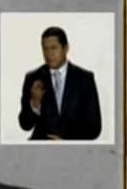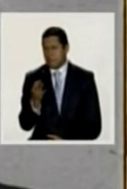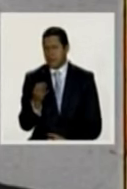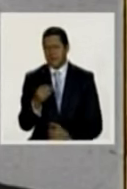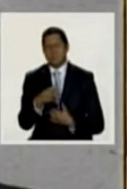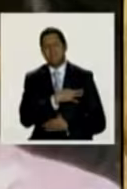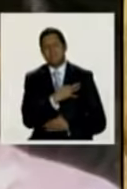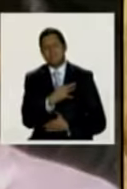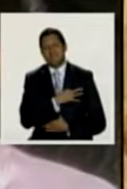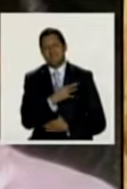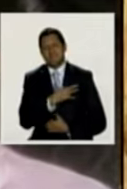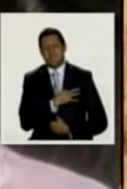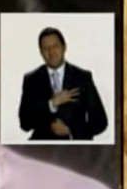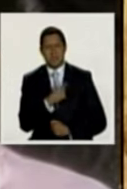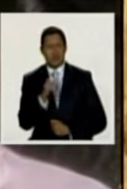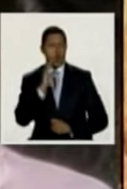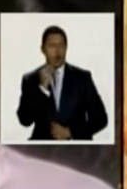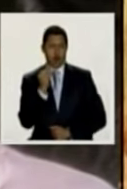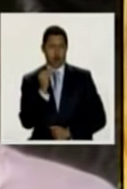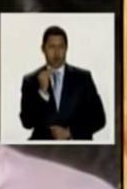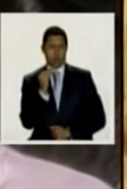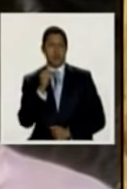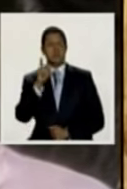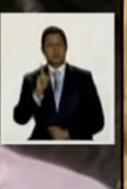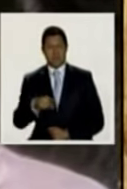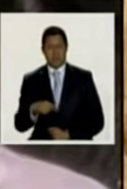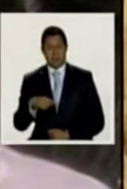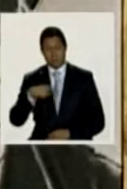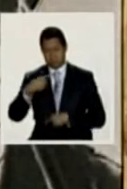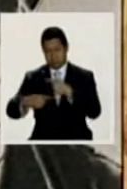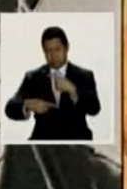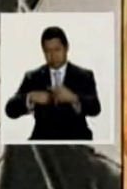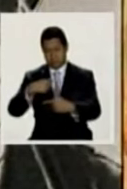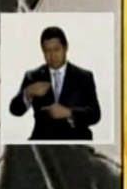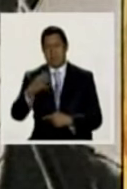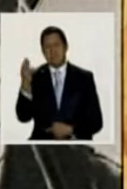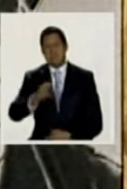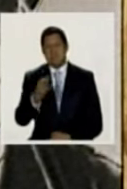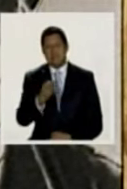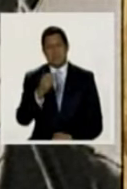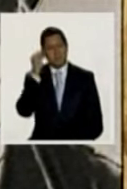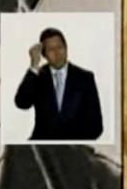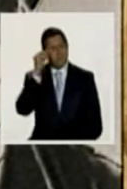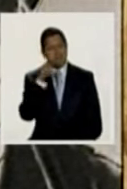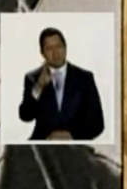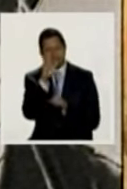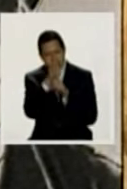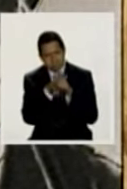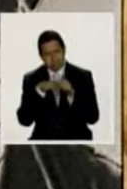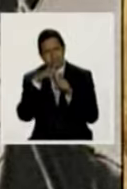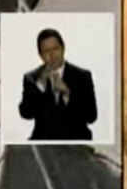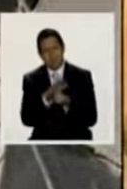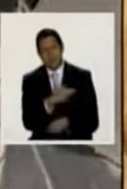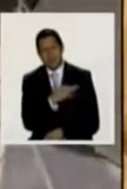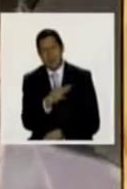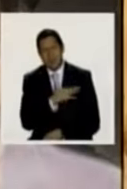siendo un romántico, no solamente en su juventud, sino a través del tiempo. Siempre percibíamos esa ternura y ese romanticismo de ese hombre por